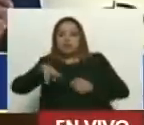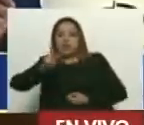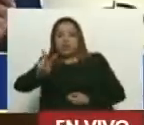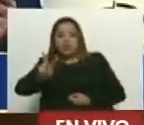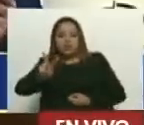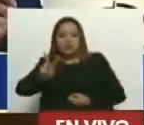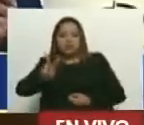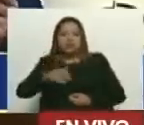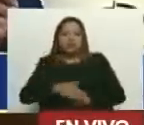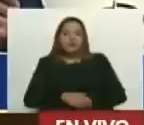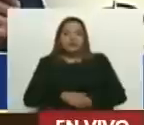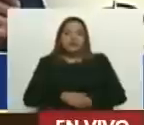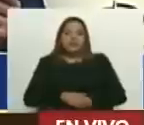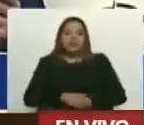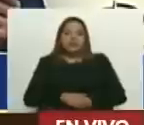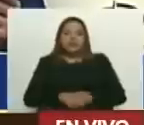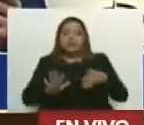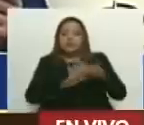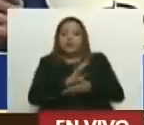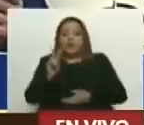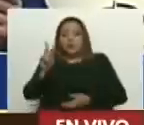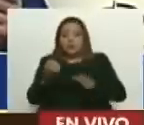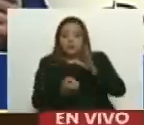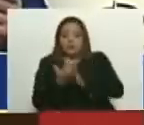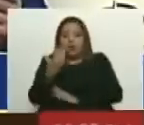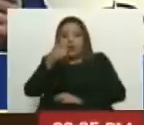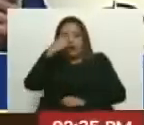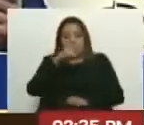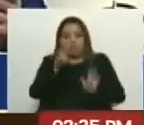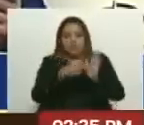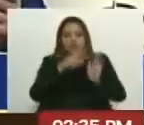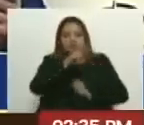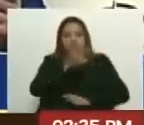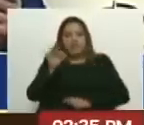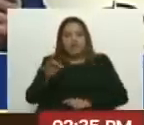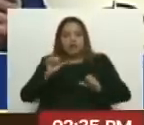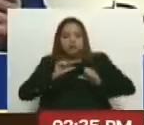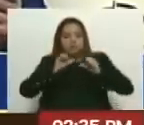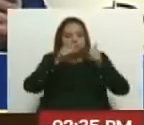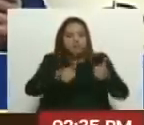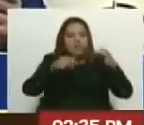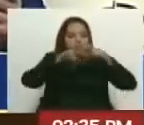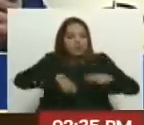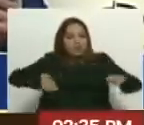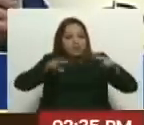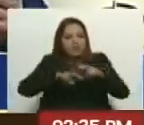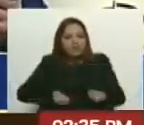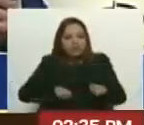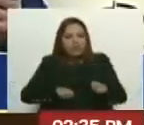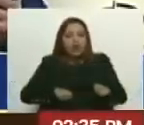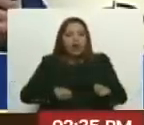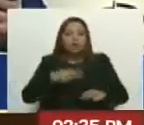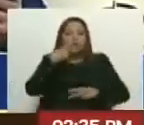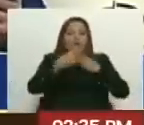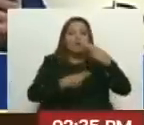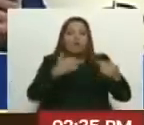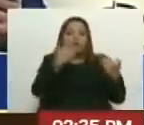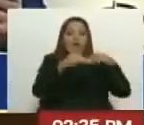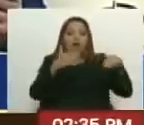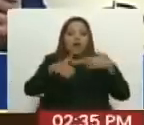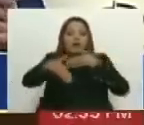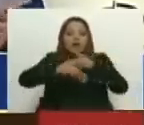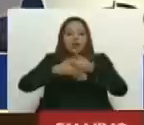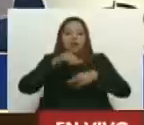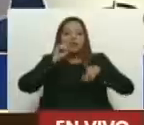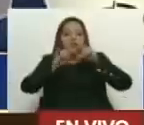comunes, en fecha 2 de marzo del año 2023, se inició investigación de oficio en virtud al audio difundido a través de la red social